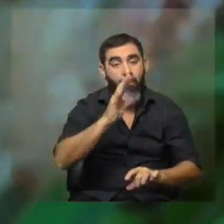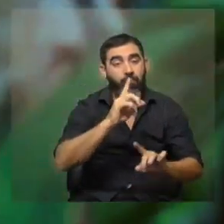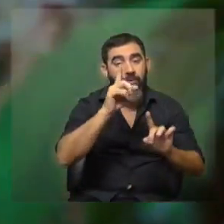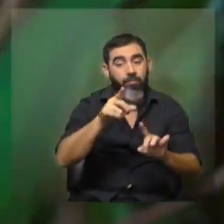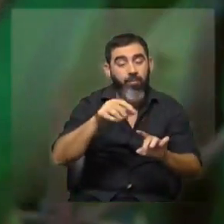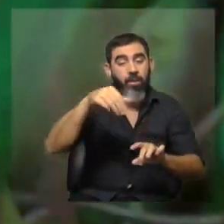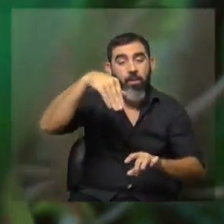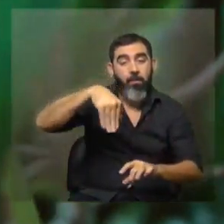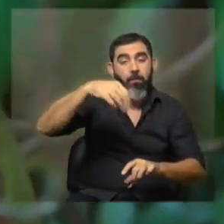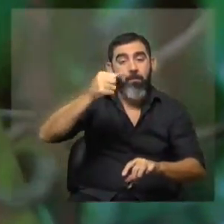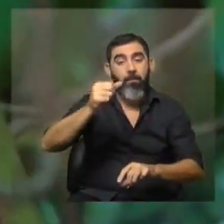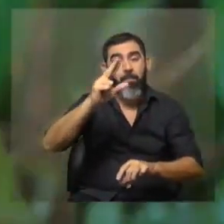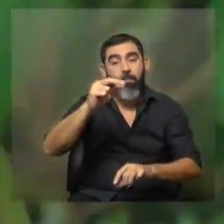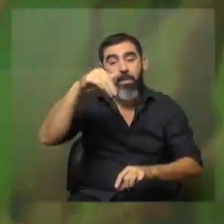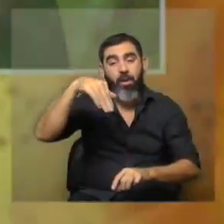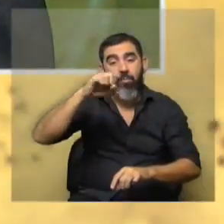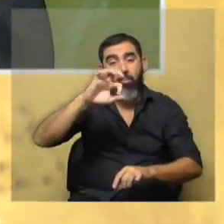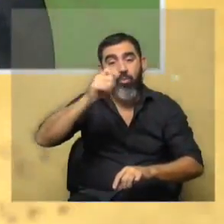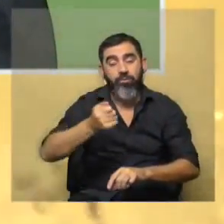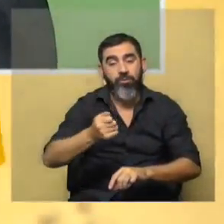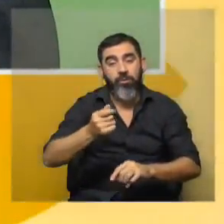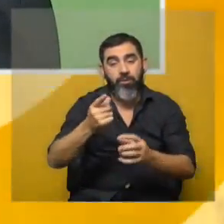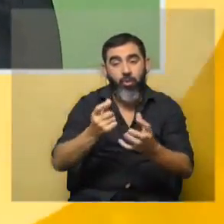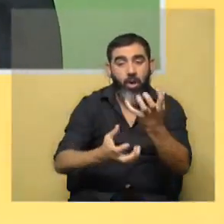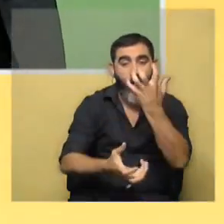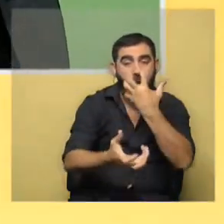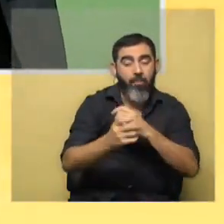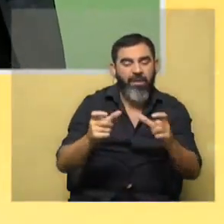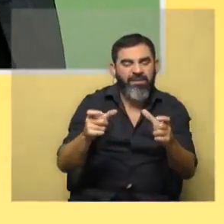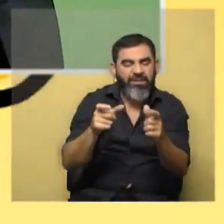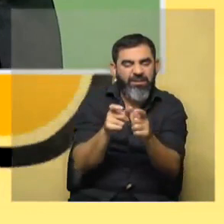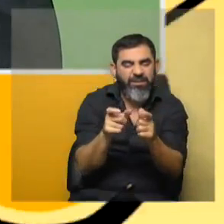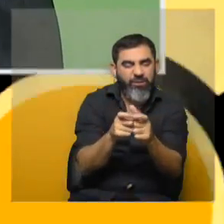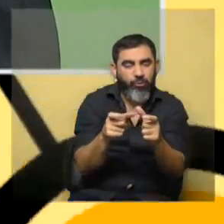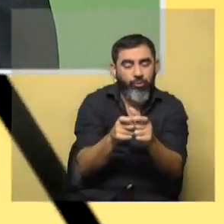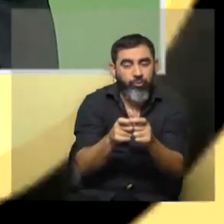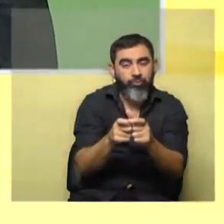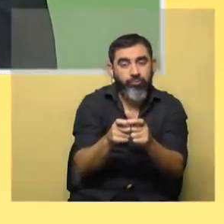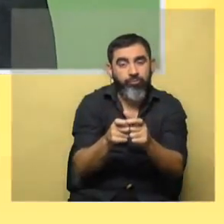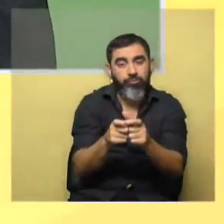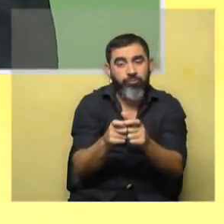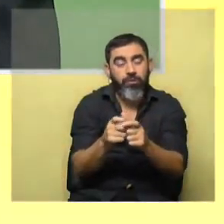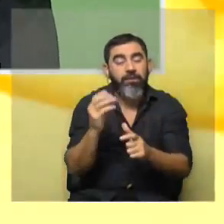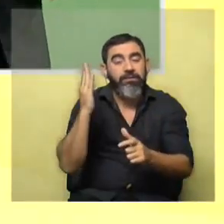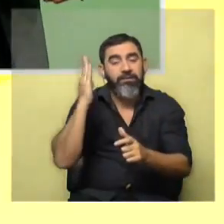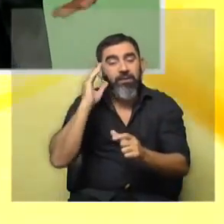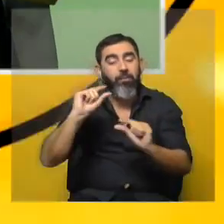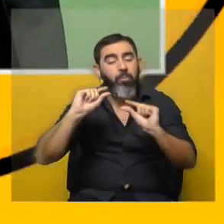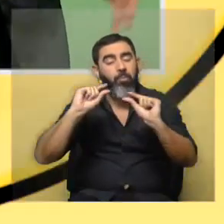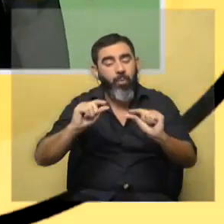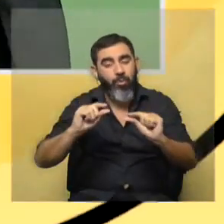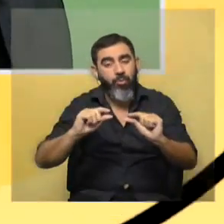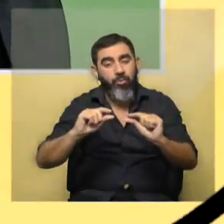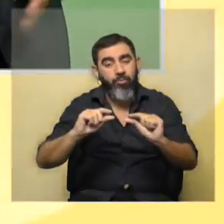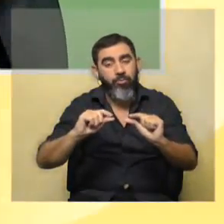estas marmosas, marsupiales, como quedó dicho, de muy pequeño tamaño, de los que sabemos aún menos